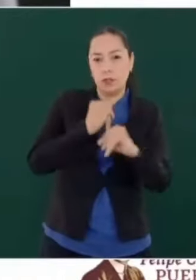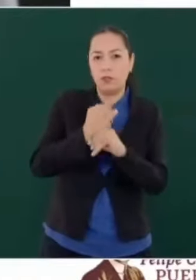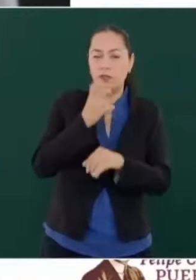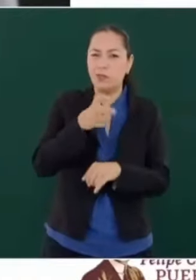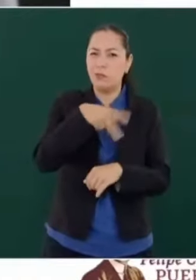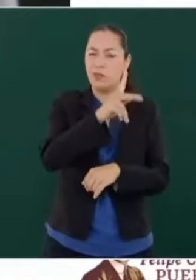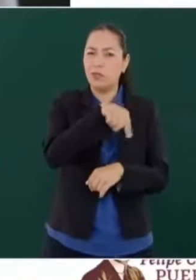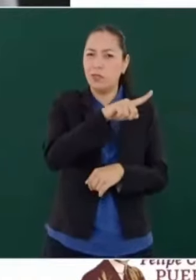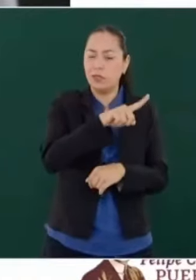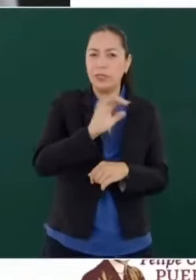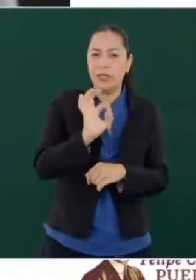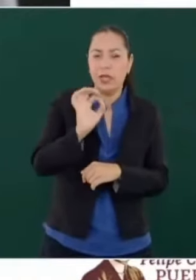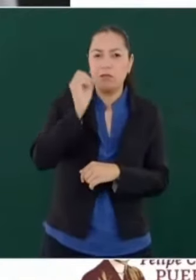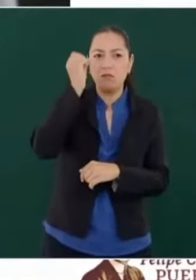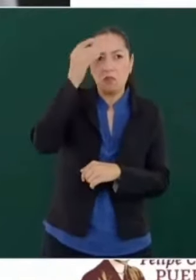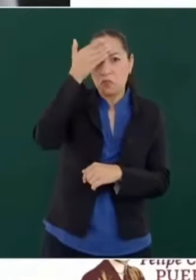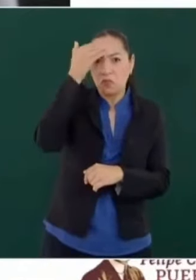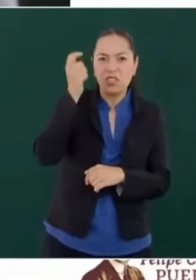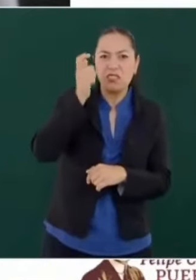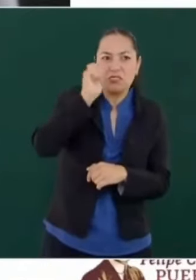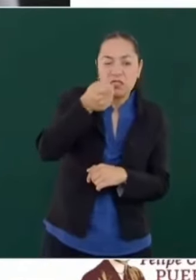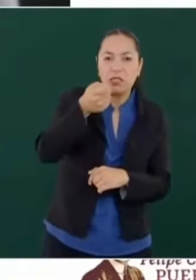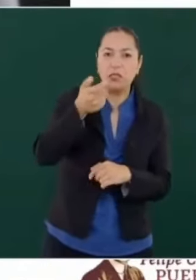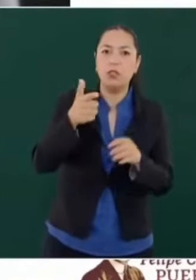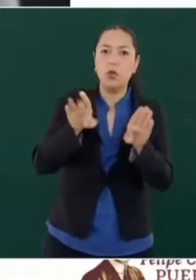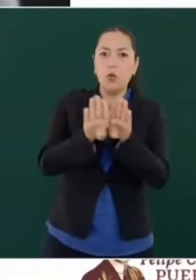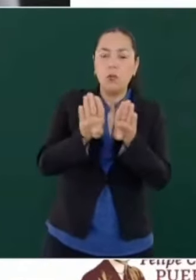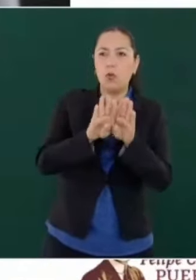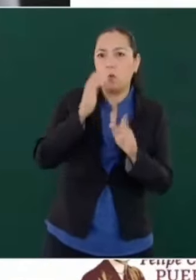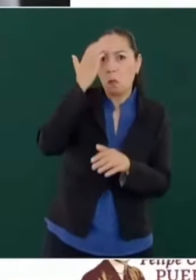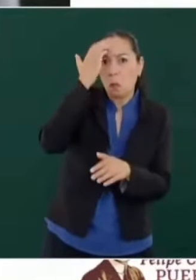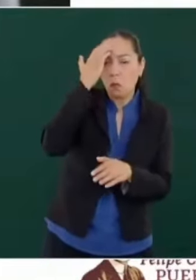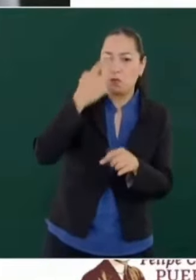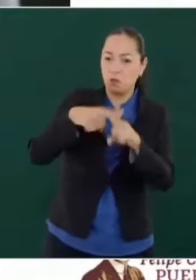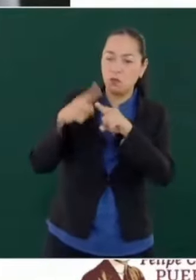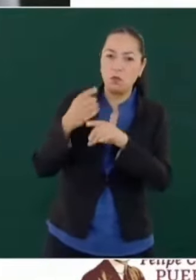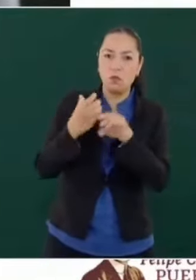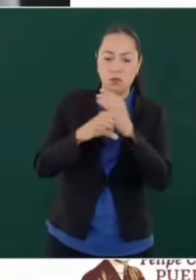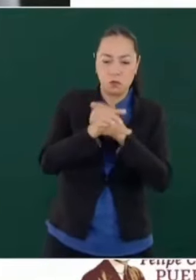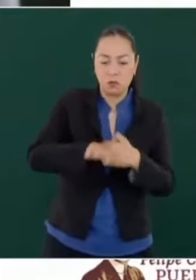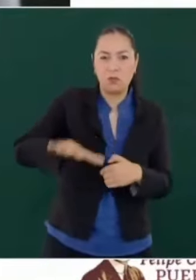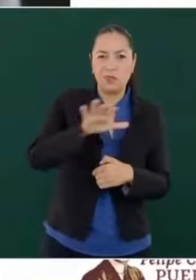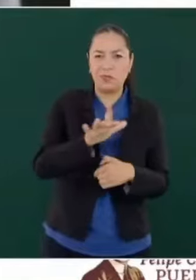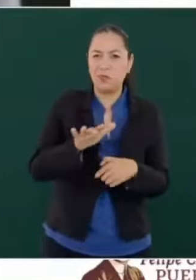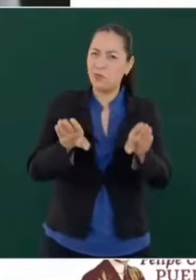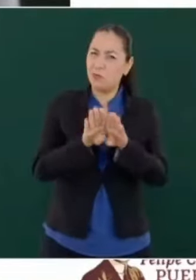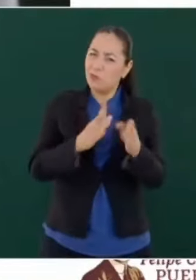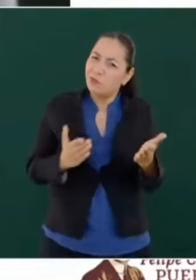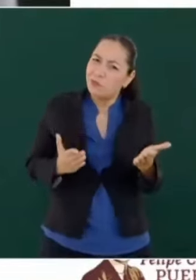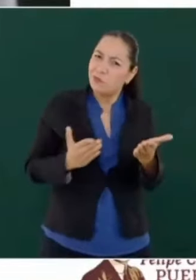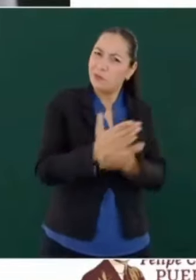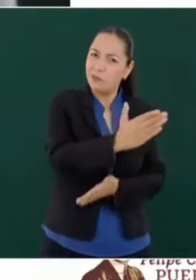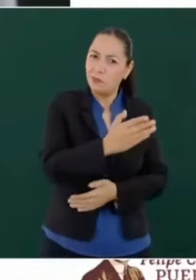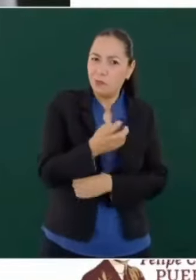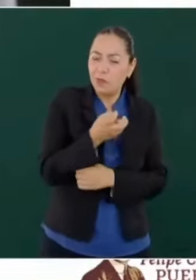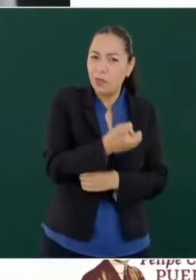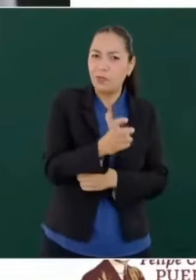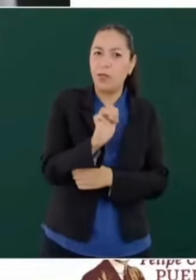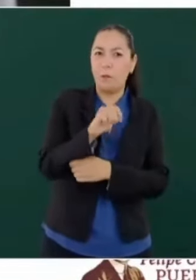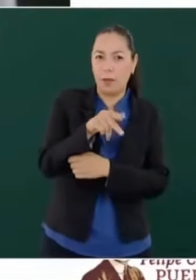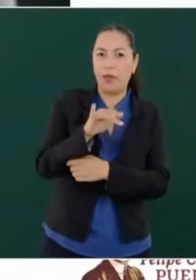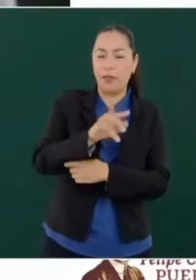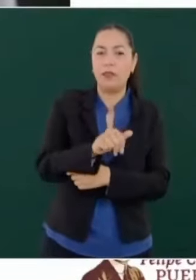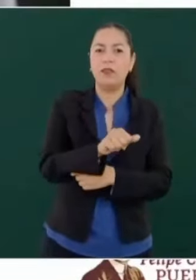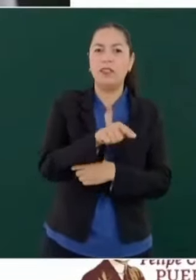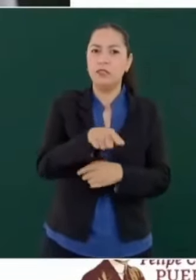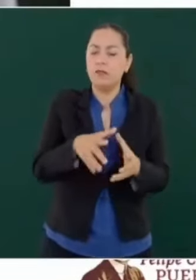la realidad de su pueblo. El atropello cometido a nuestra embajada es de tal magnitud